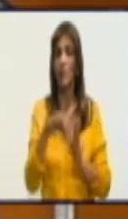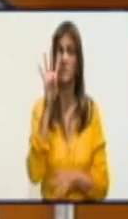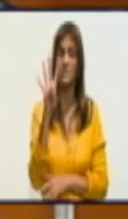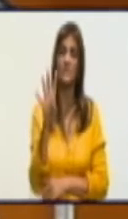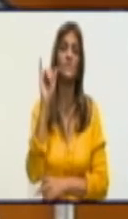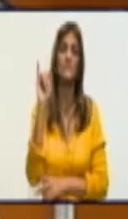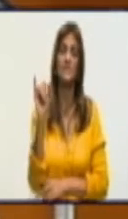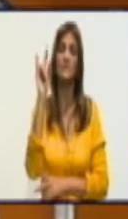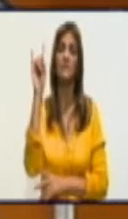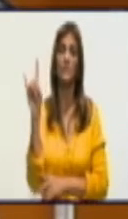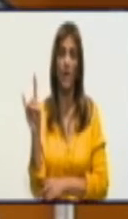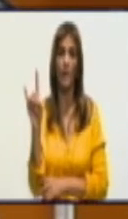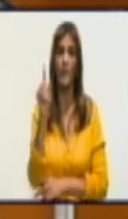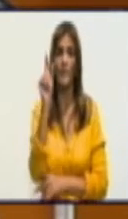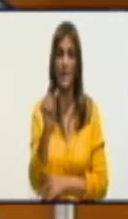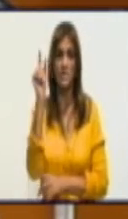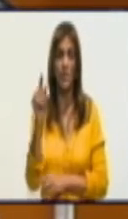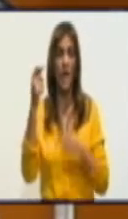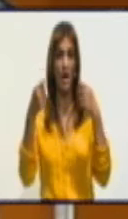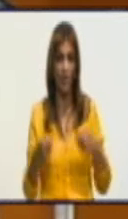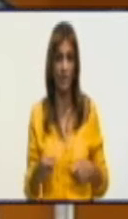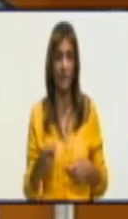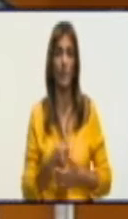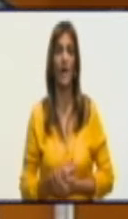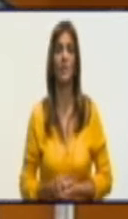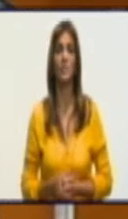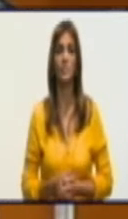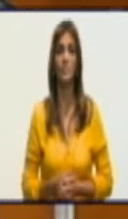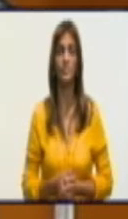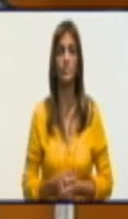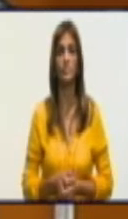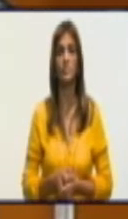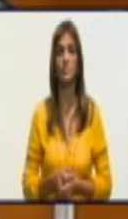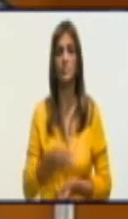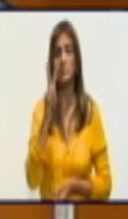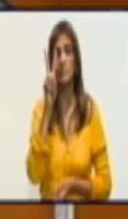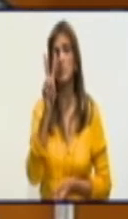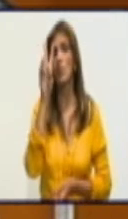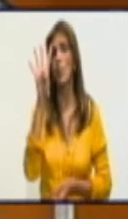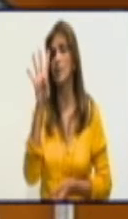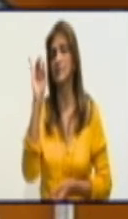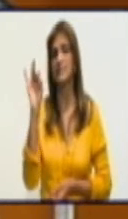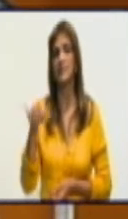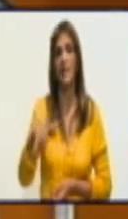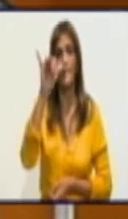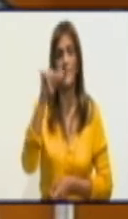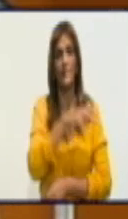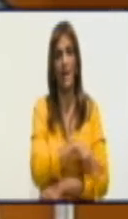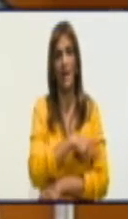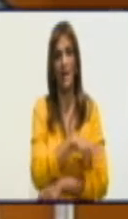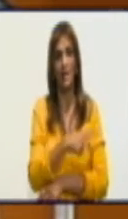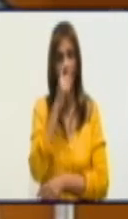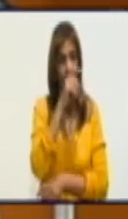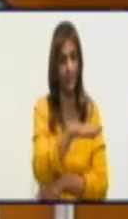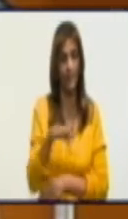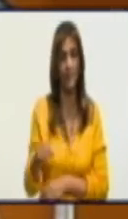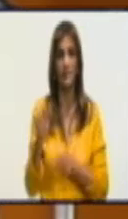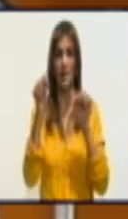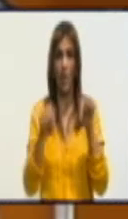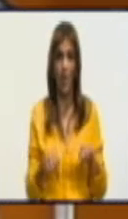casos confirmados, 5.222 autóctonos y 247 viajeros. En la edad pediátrica hoy